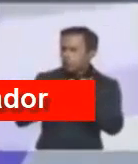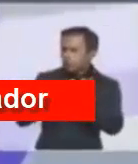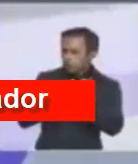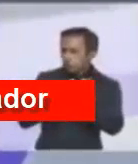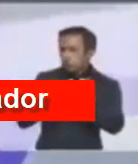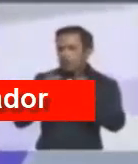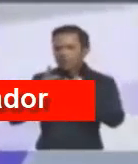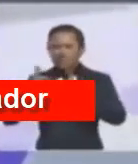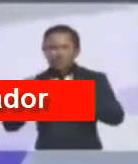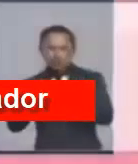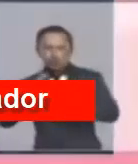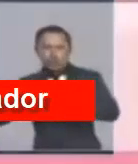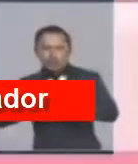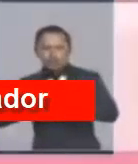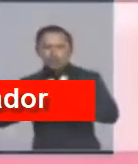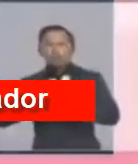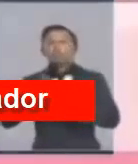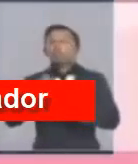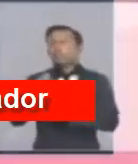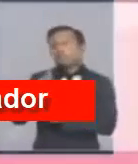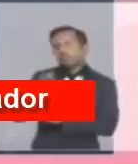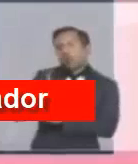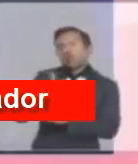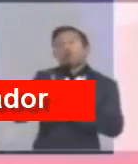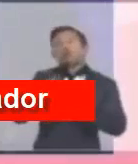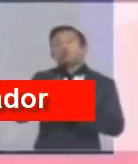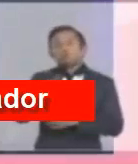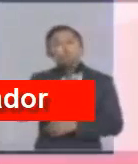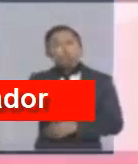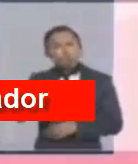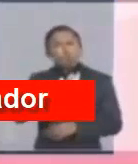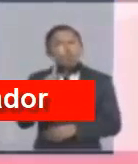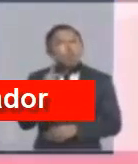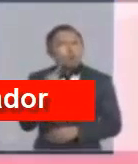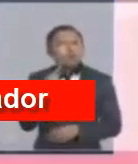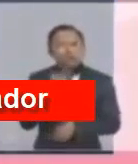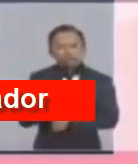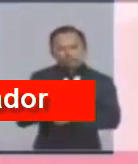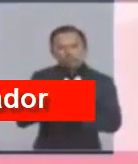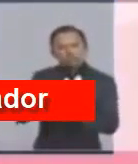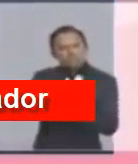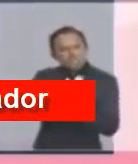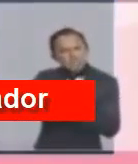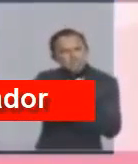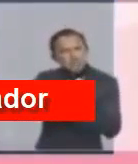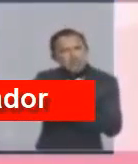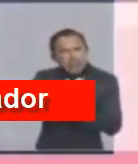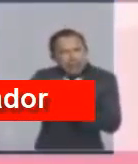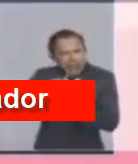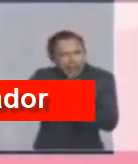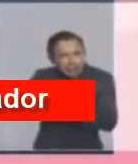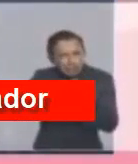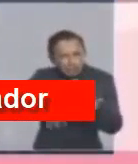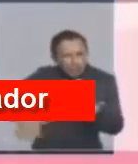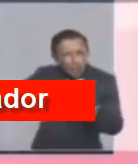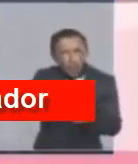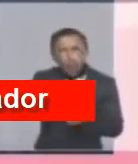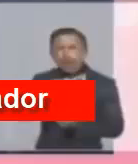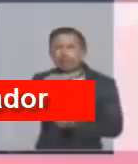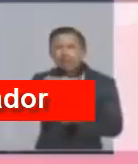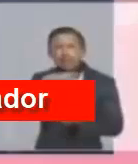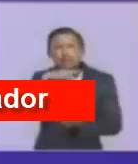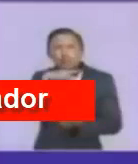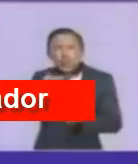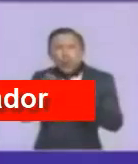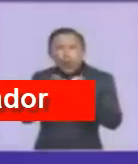esta mafufada de aprobarse con el 50% de trampa, porque el Bronco llegó a aventarle las pelotas de